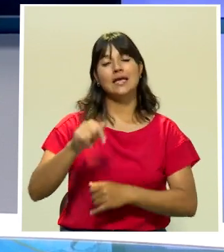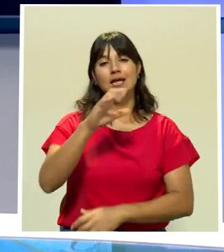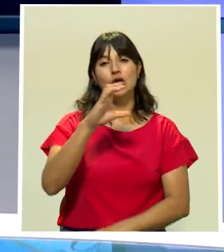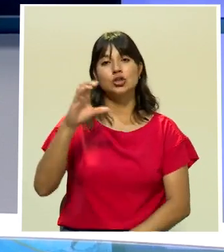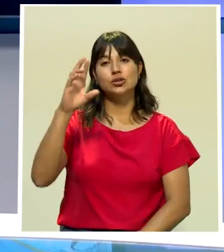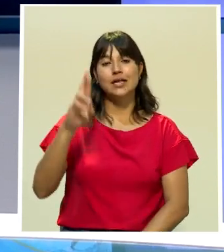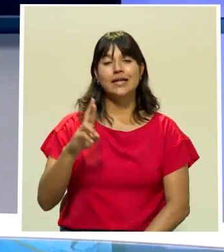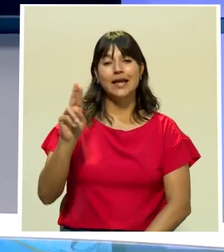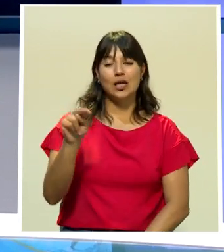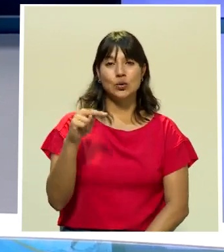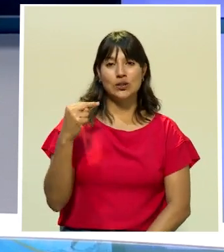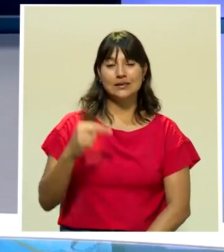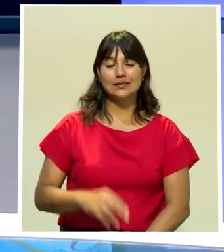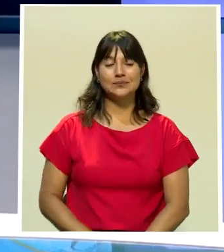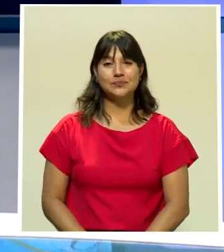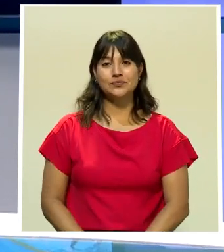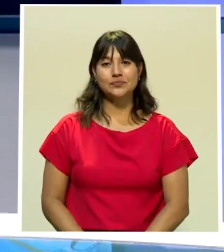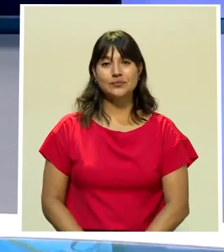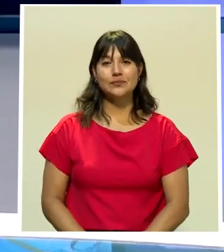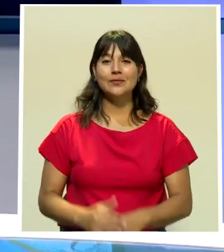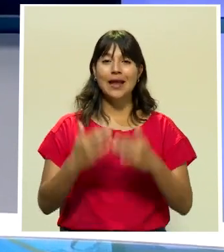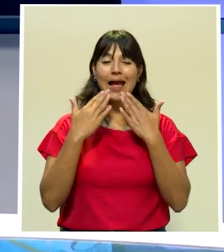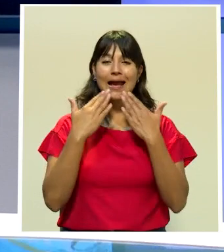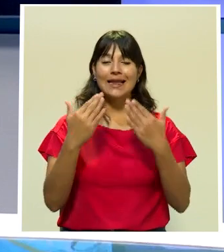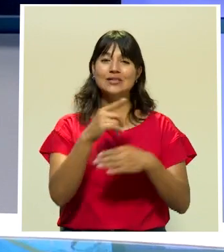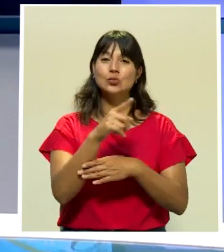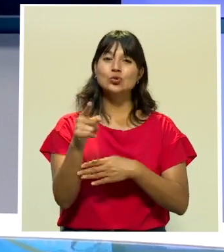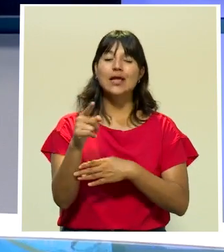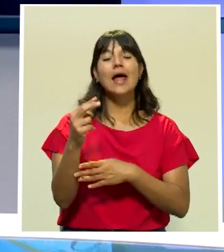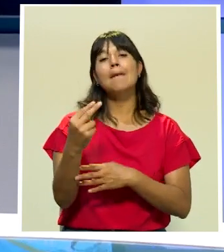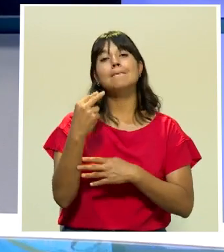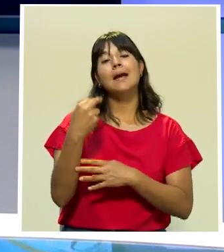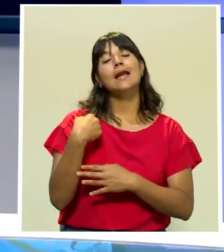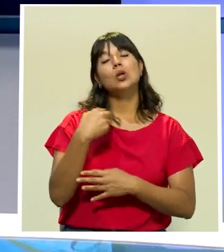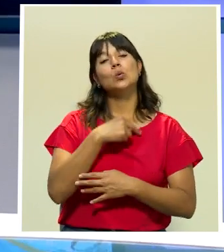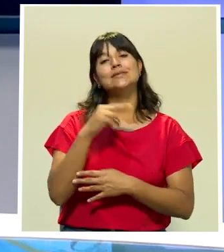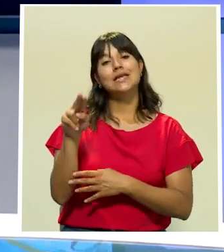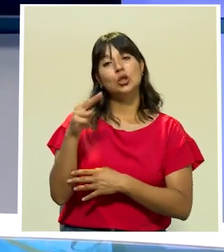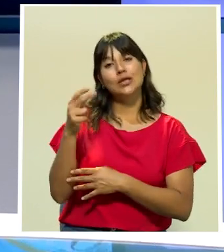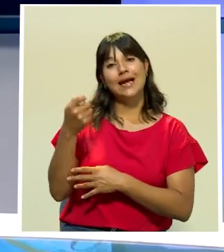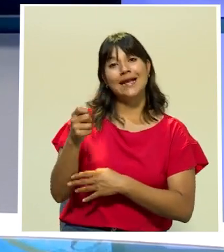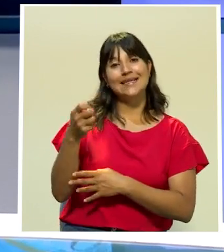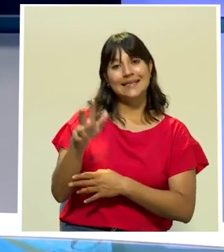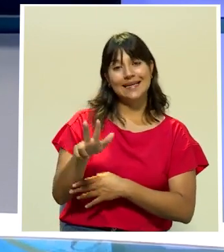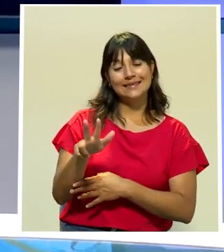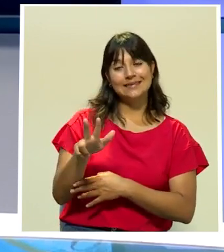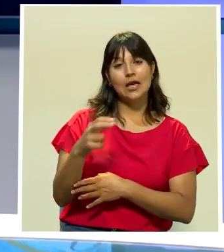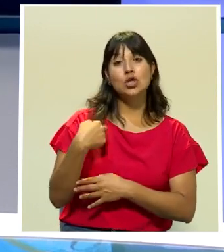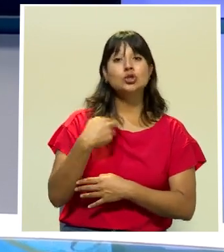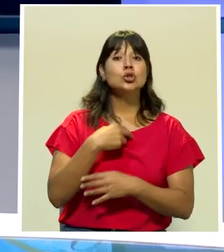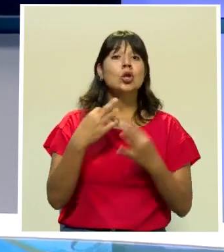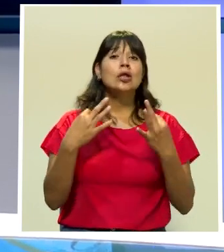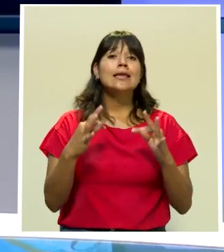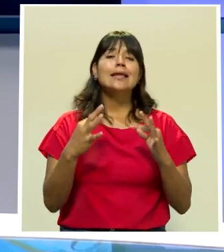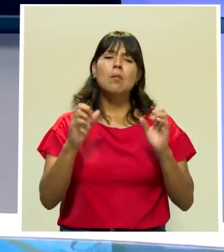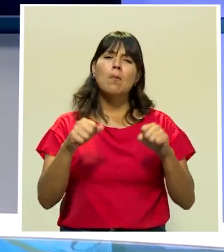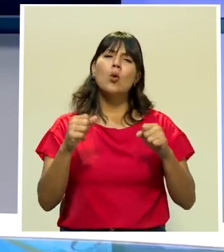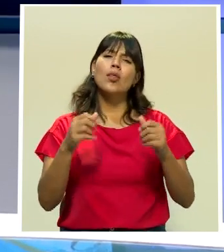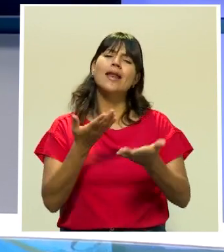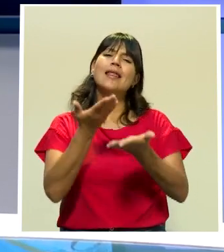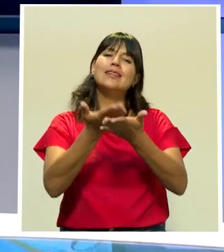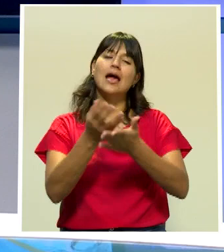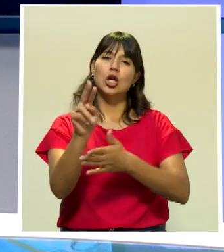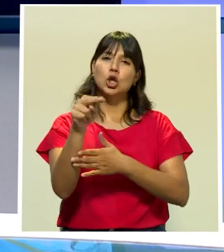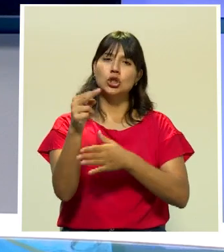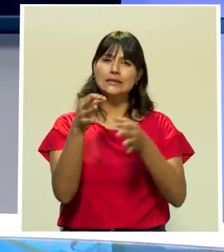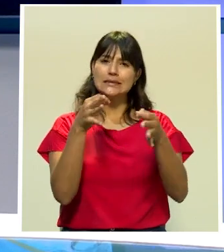estelar de Costa Rica Noticias. Le agradecemos haberse informado con la señal de Canal 13. Intentamos darle